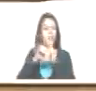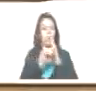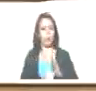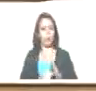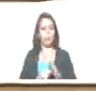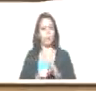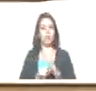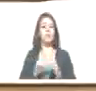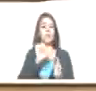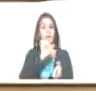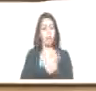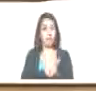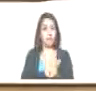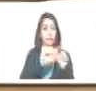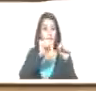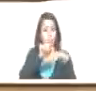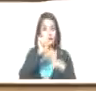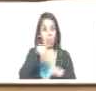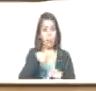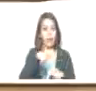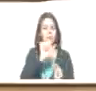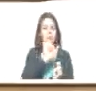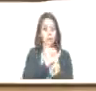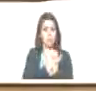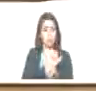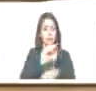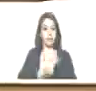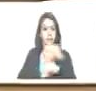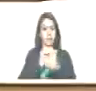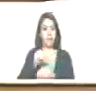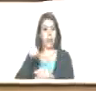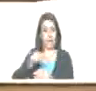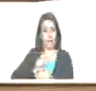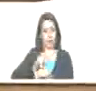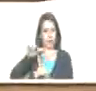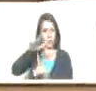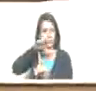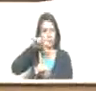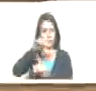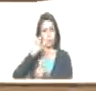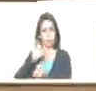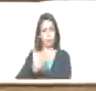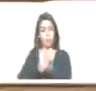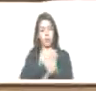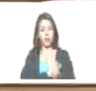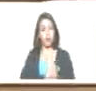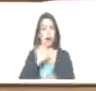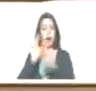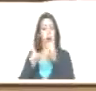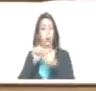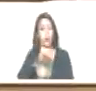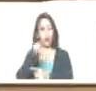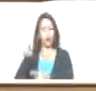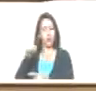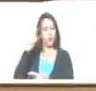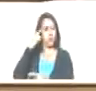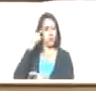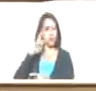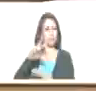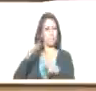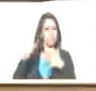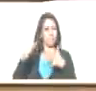están presos los privados que los corrompieron. Más de uno debe estar por ahí temblándole las